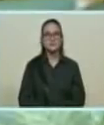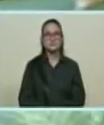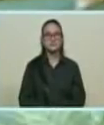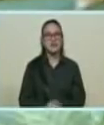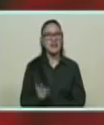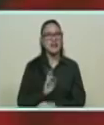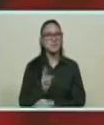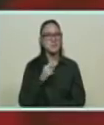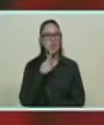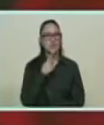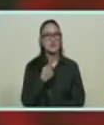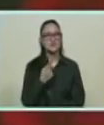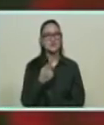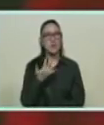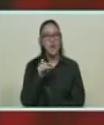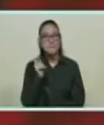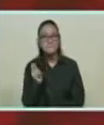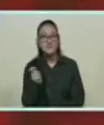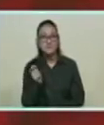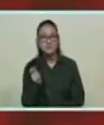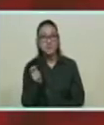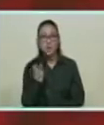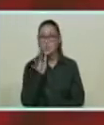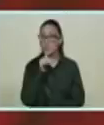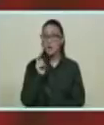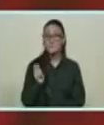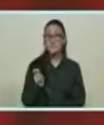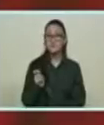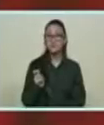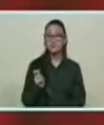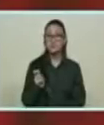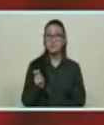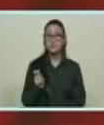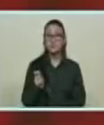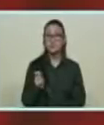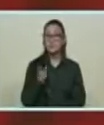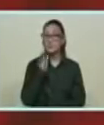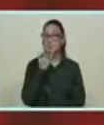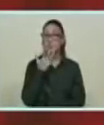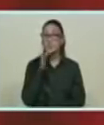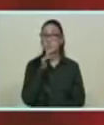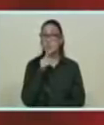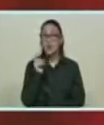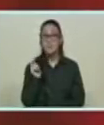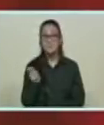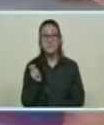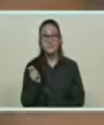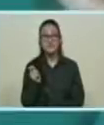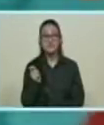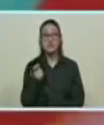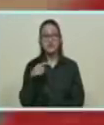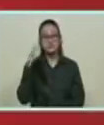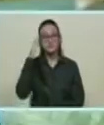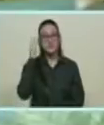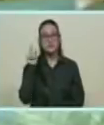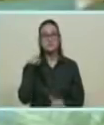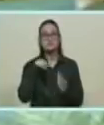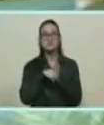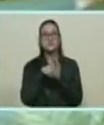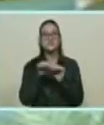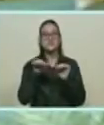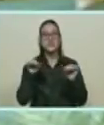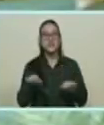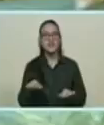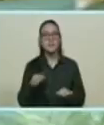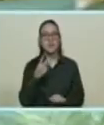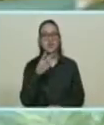dice, ¿tiene pensión? No tiene pensión. Y si no tiene pensión, ya sabe, entra en el sistema